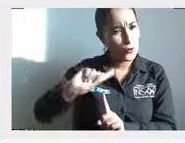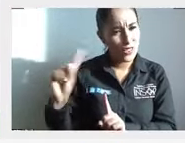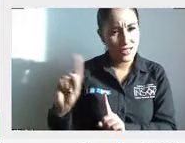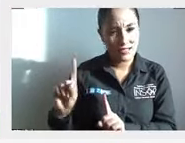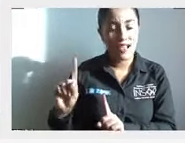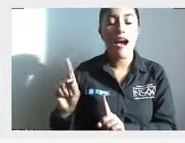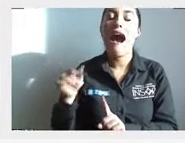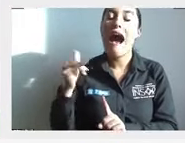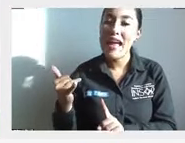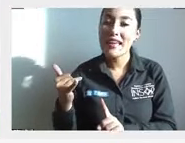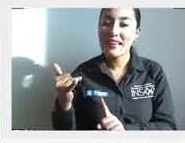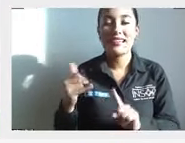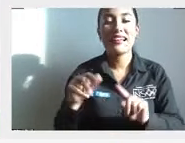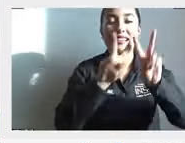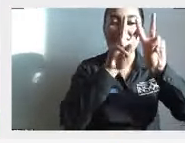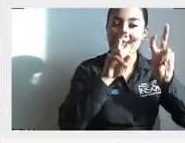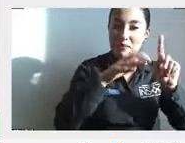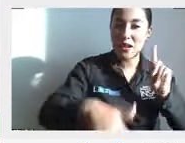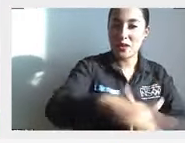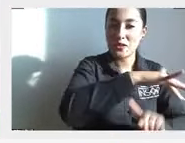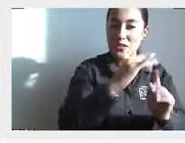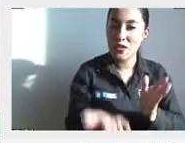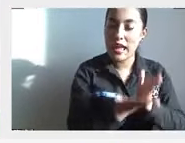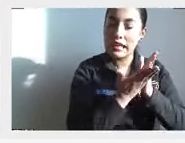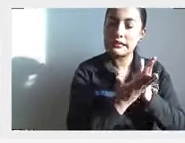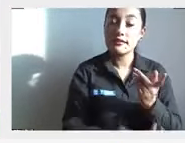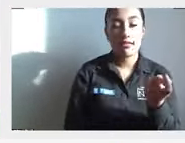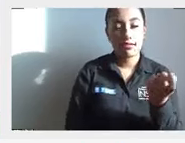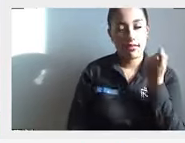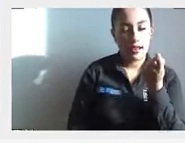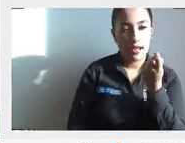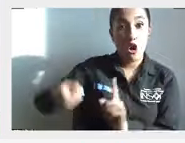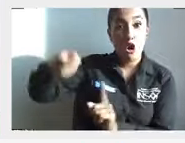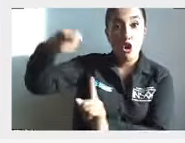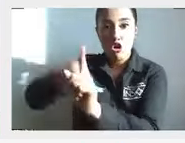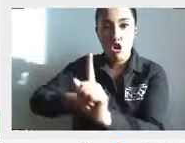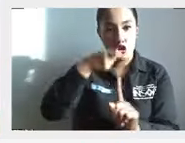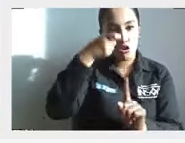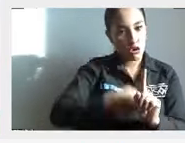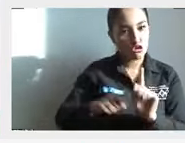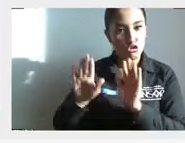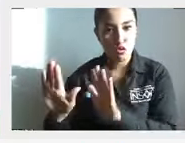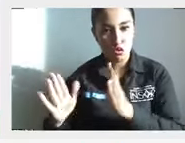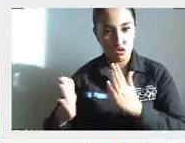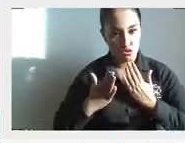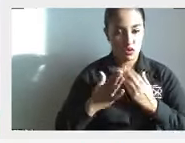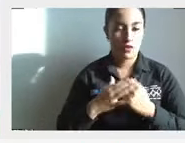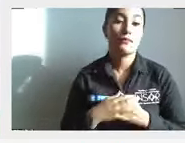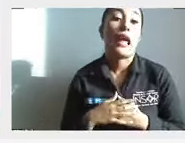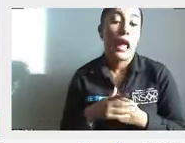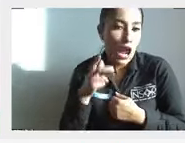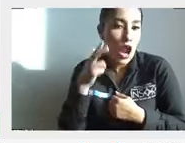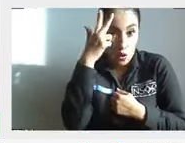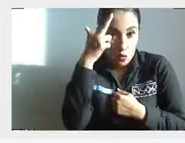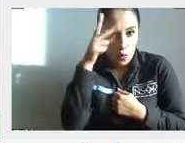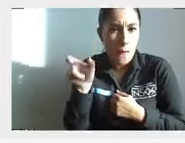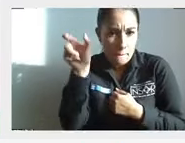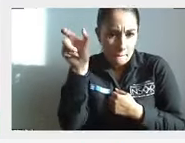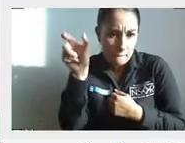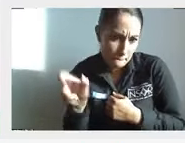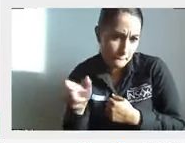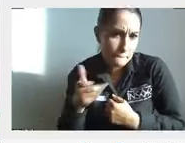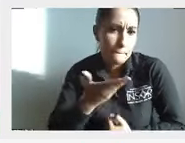el ámbito educativo, muy cuidadosos de entender esos roles. Por supuesto, la mamá tiene que tener,